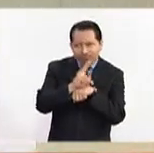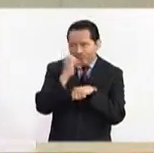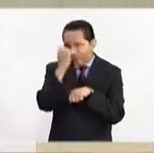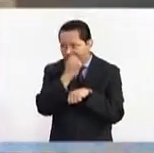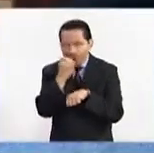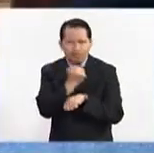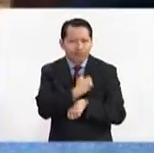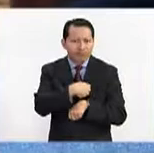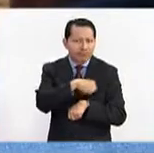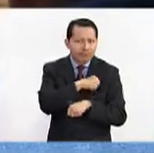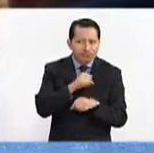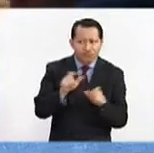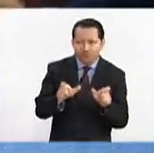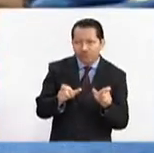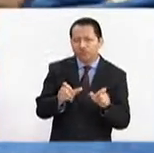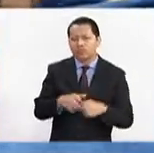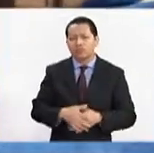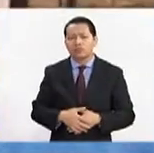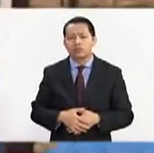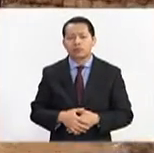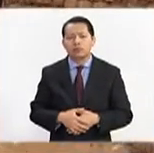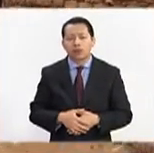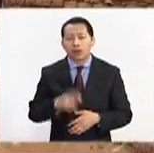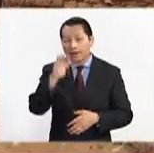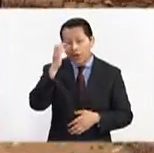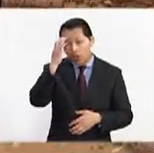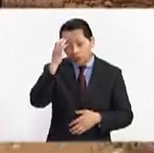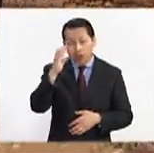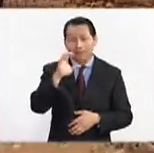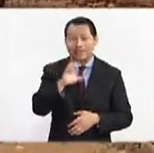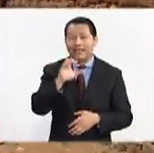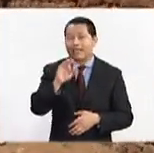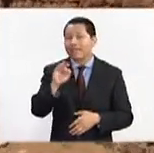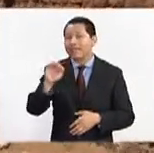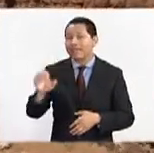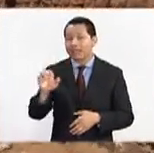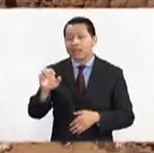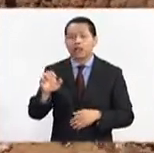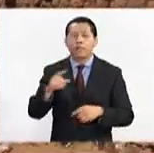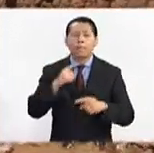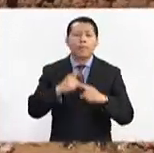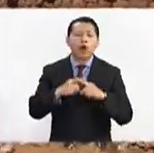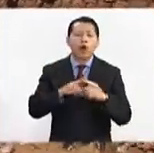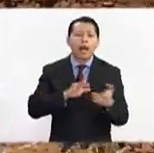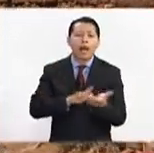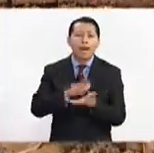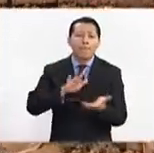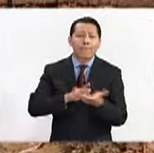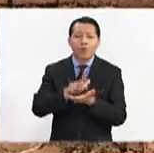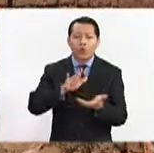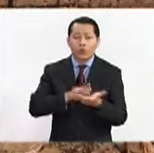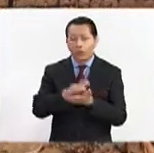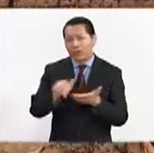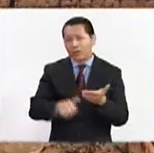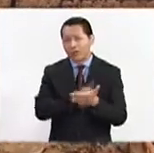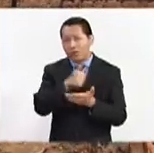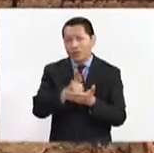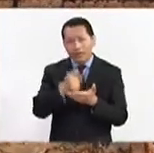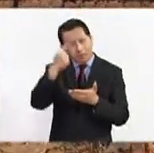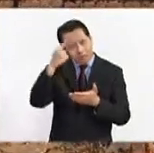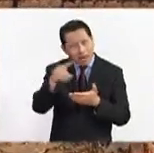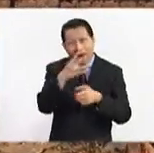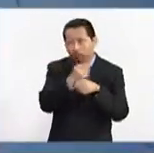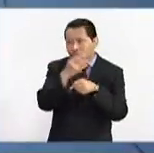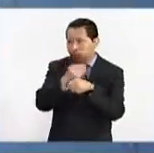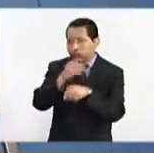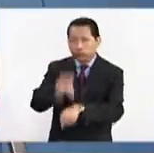problema. También reconoció a la Comisión Federal de Electricidad por el apoyo que ha dado a las ciudades en el restablecimiento